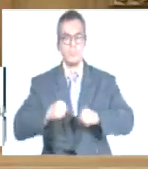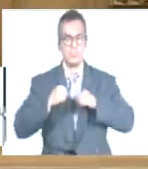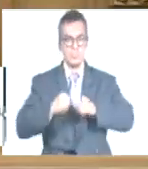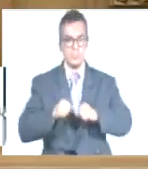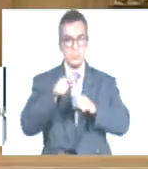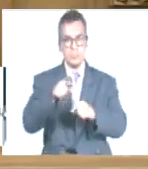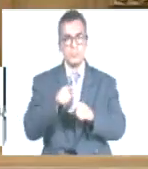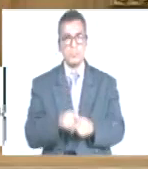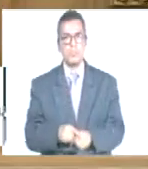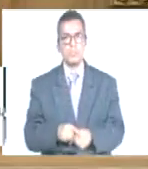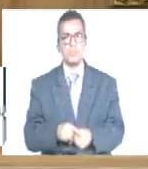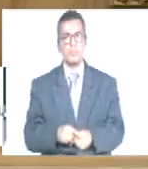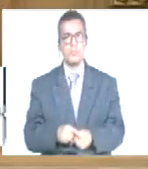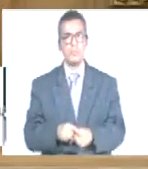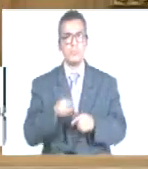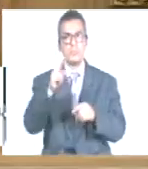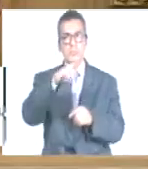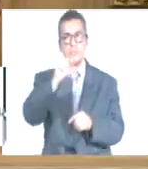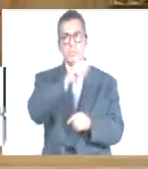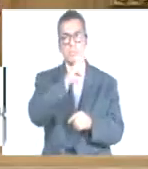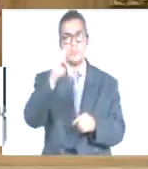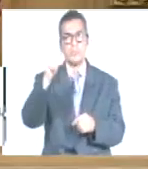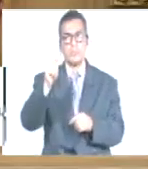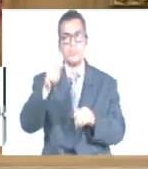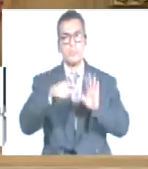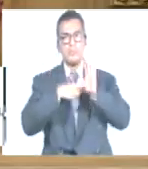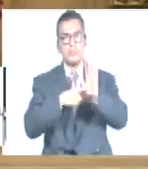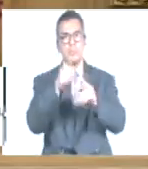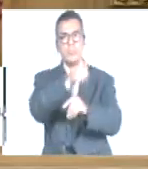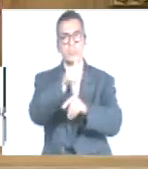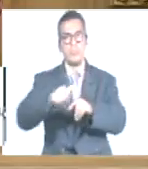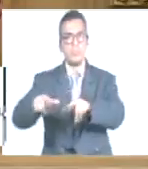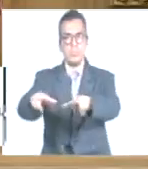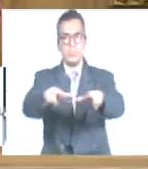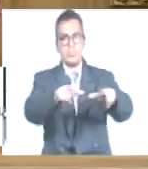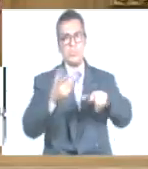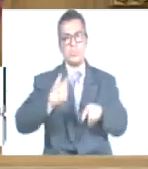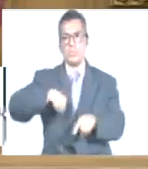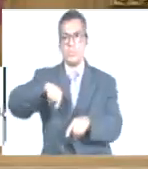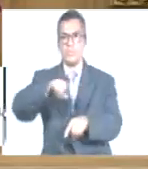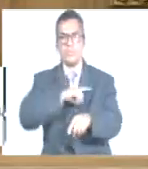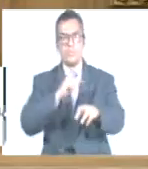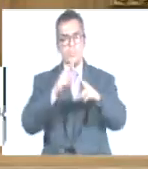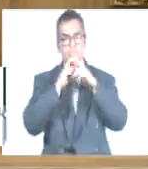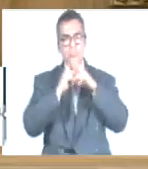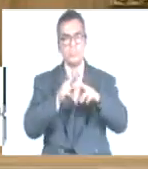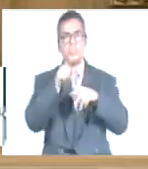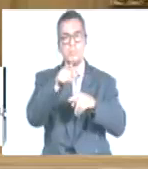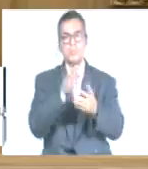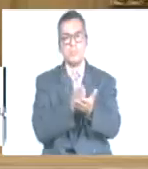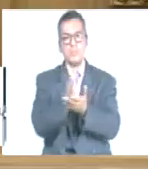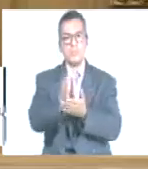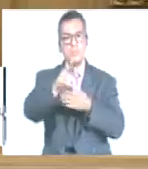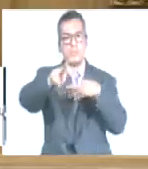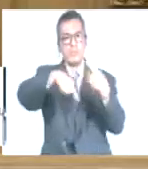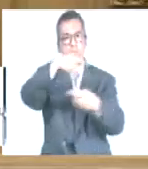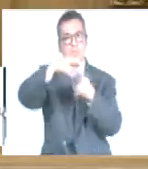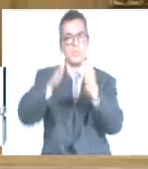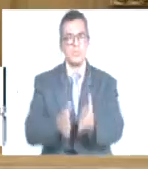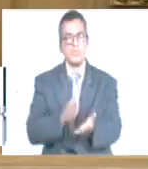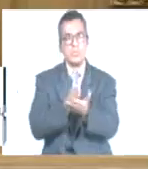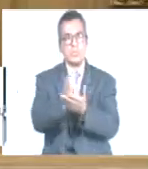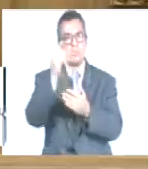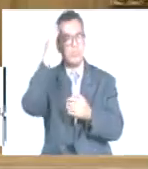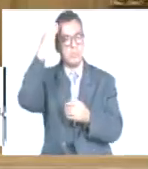con ese ímpetu que Robert Serra nos mostró en cada escenario, nosotros respondimos y seguimos hoy en revolución, seguimos